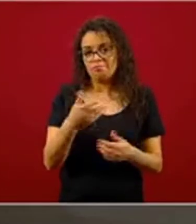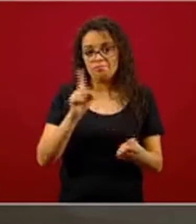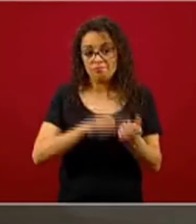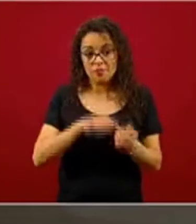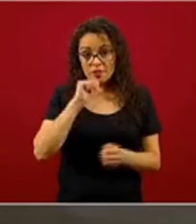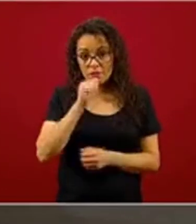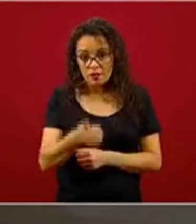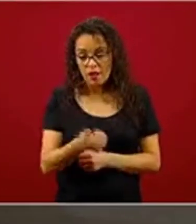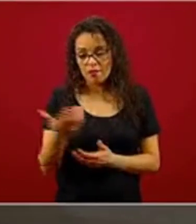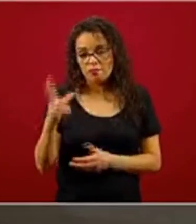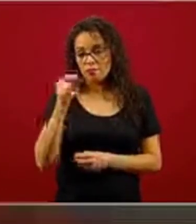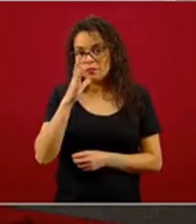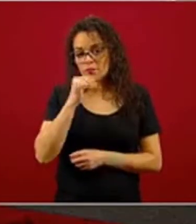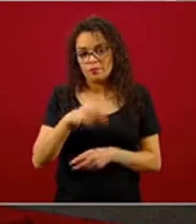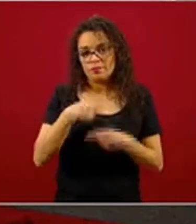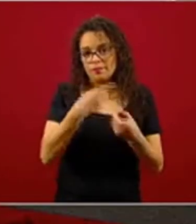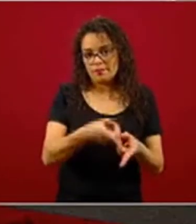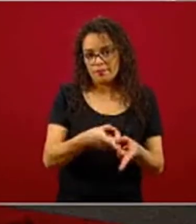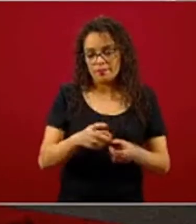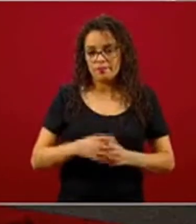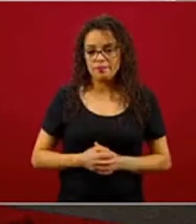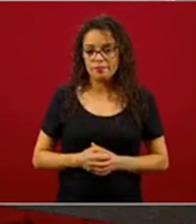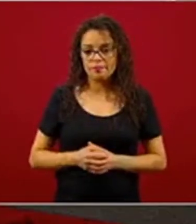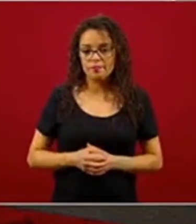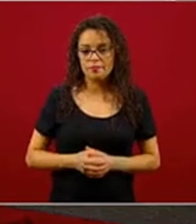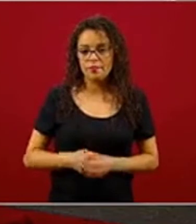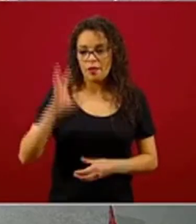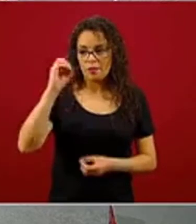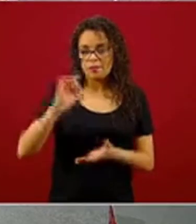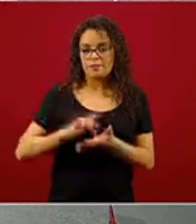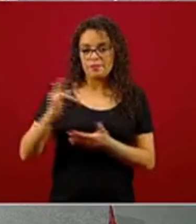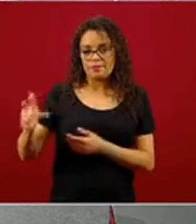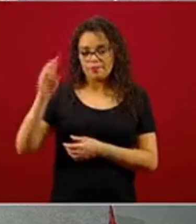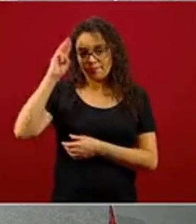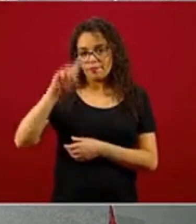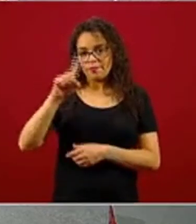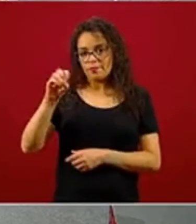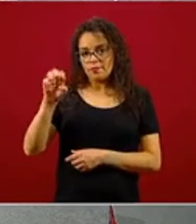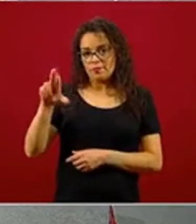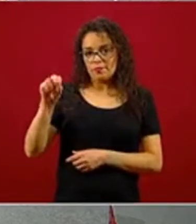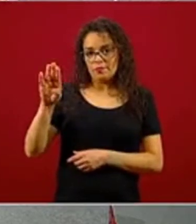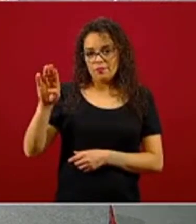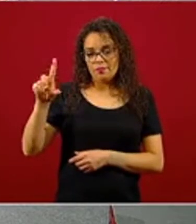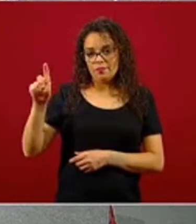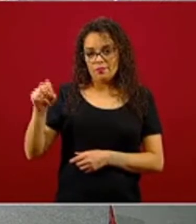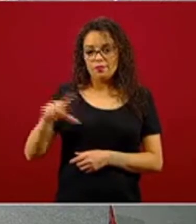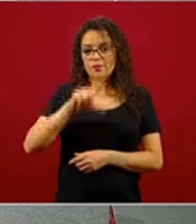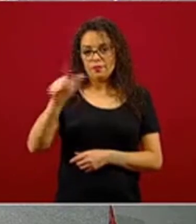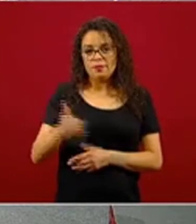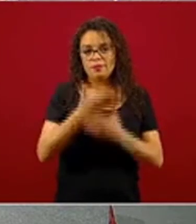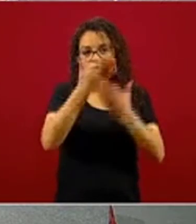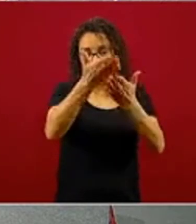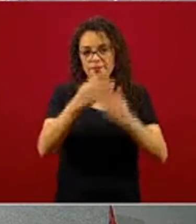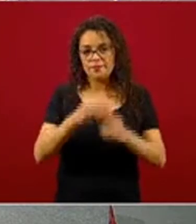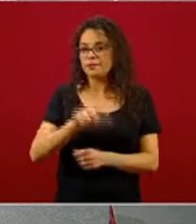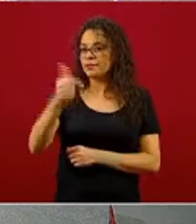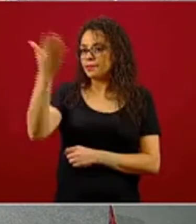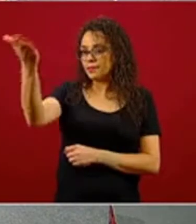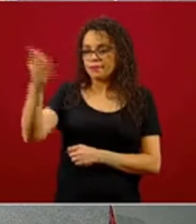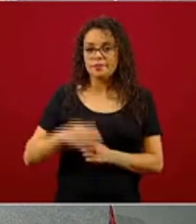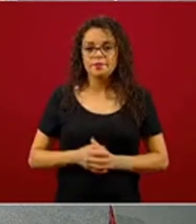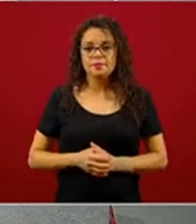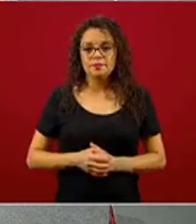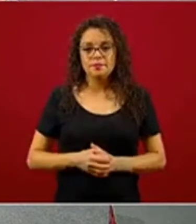ocurrir. Gracias, maestro Sor Robledo. Le damos la palabra a usted. Nos seguimos con Dulce Soto. Gracias. Muy